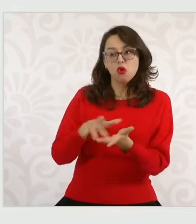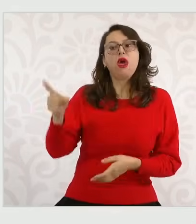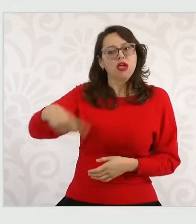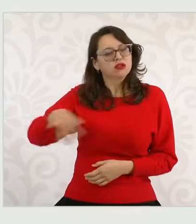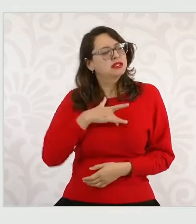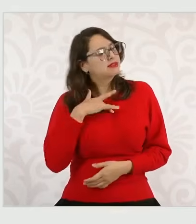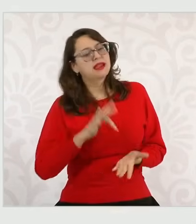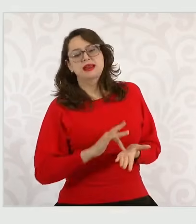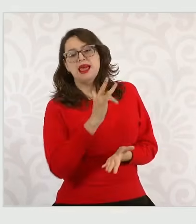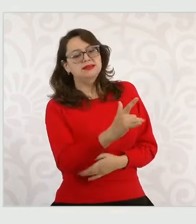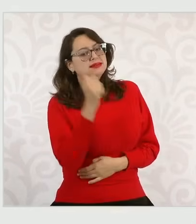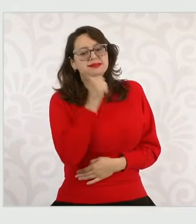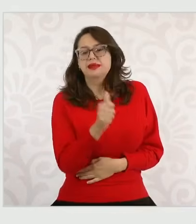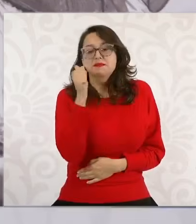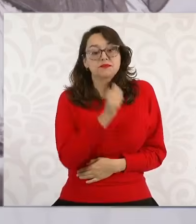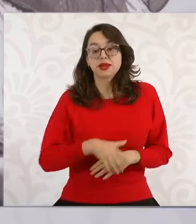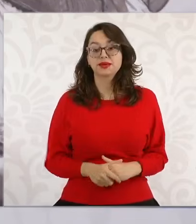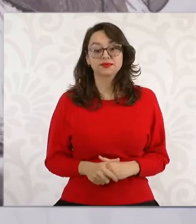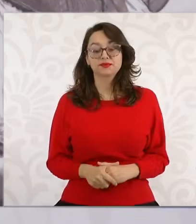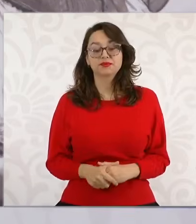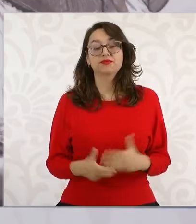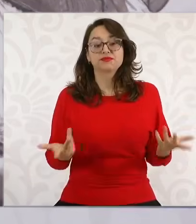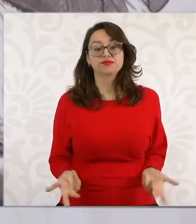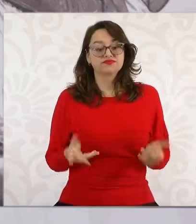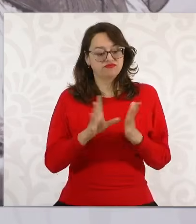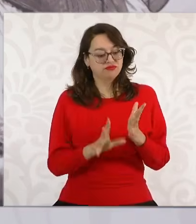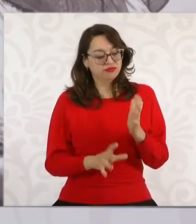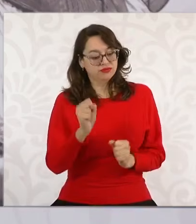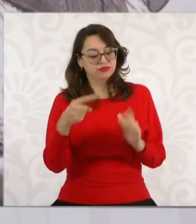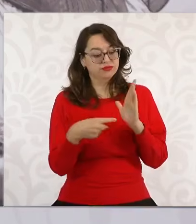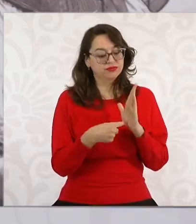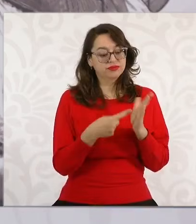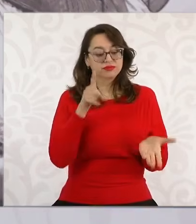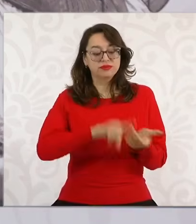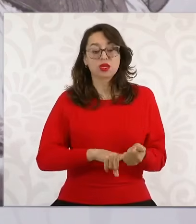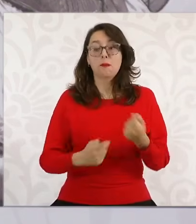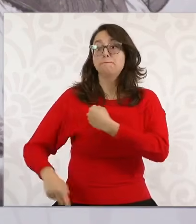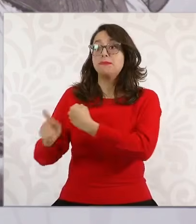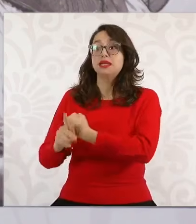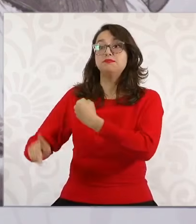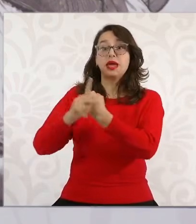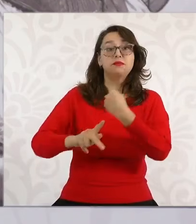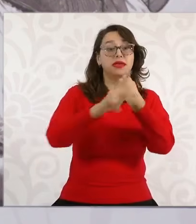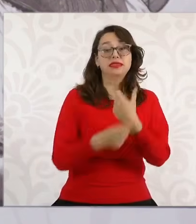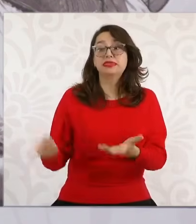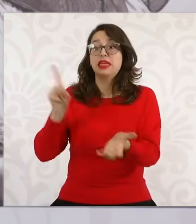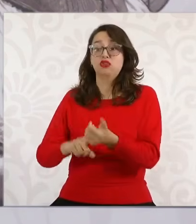apoyo. Y como dice nuestra Constitución, la decisión de cada pueblo es soberana. Es su